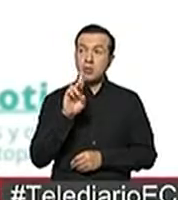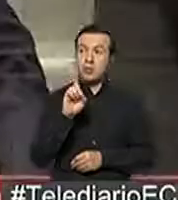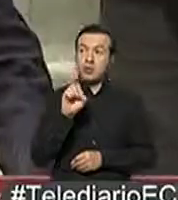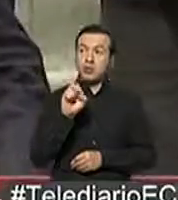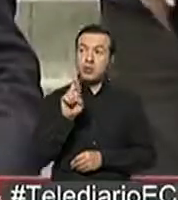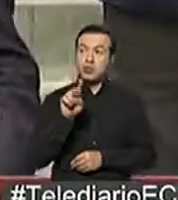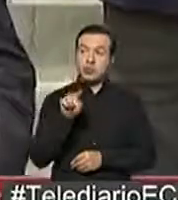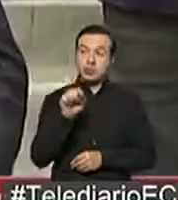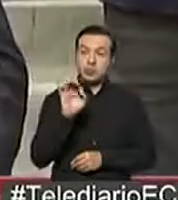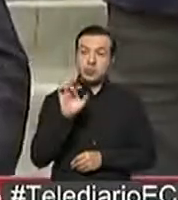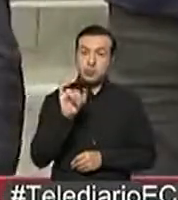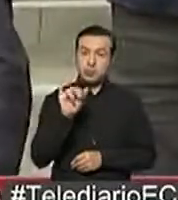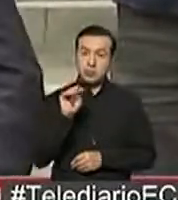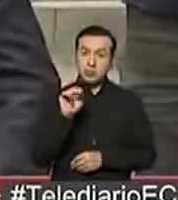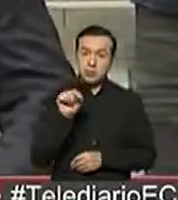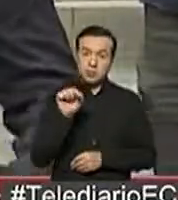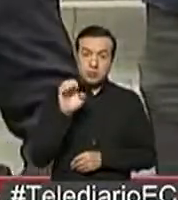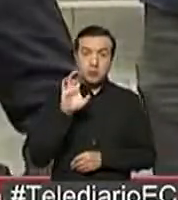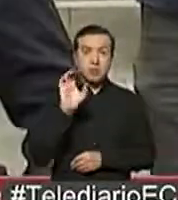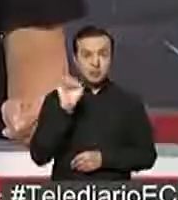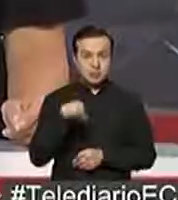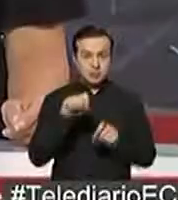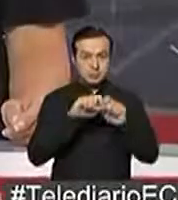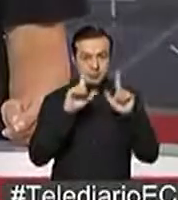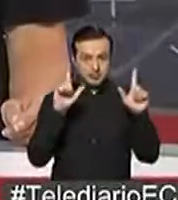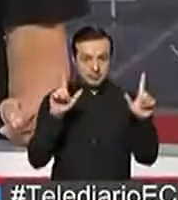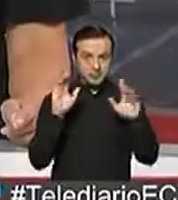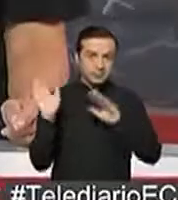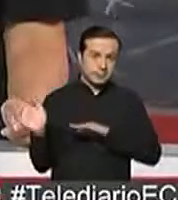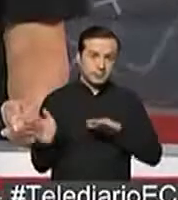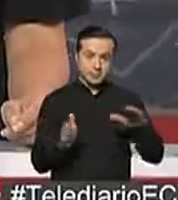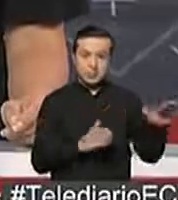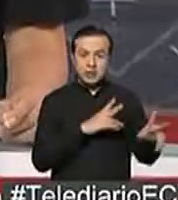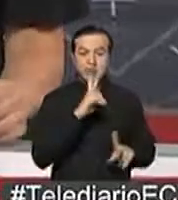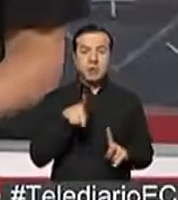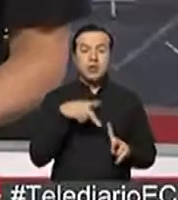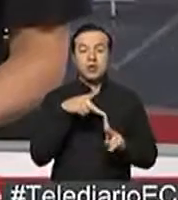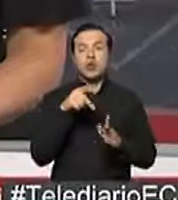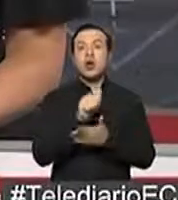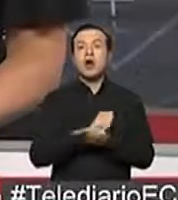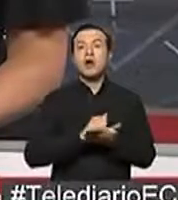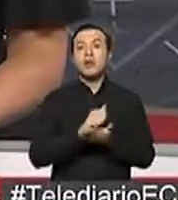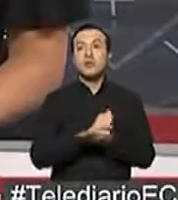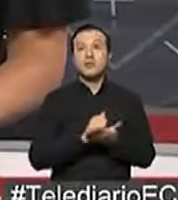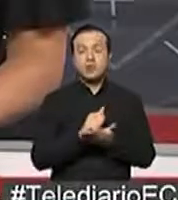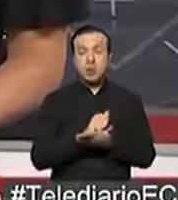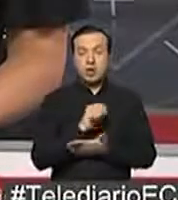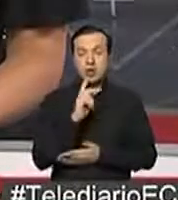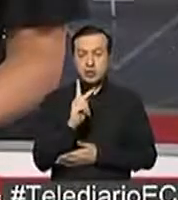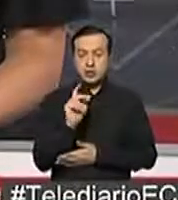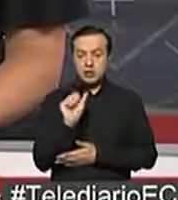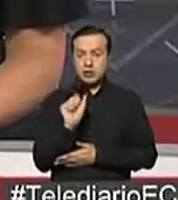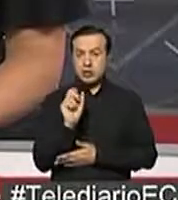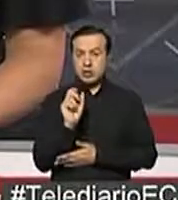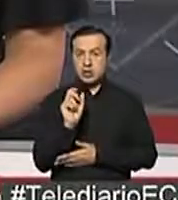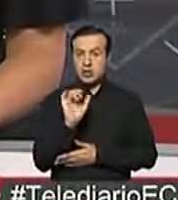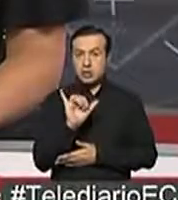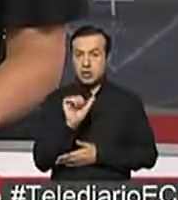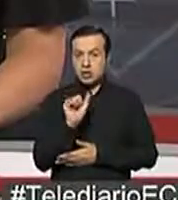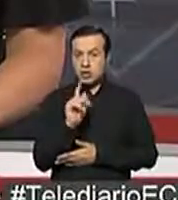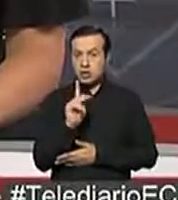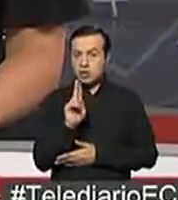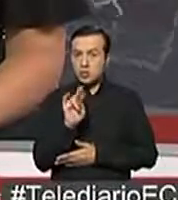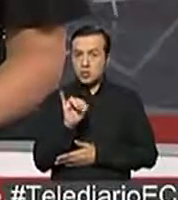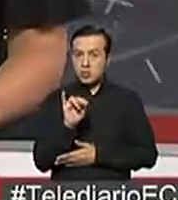www.banecuador.fin.es. Valeria Villarroel, Medios Públicos. El prefecto de la SOA, Yacu Pérez, fue recibido por la Comisión Legislativa que investiga los